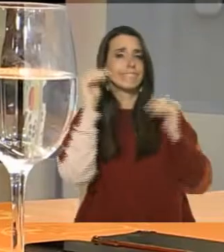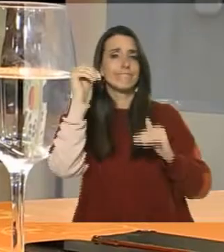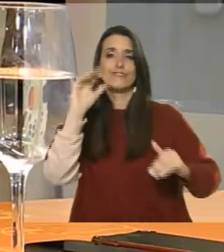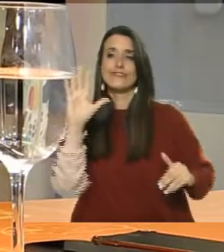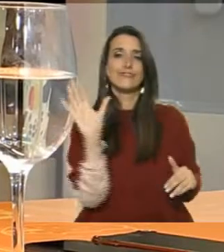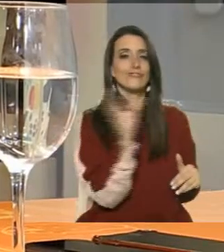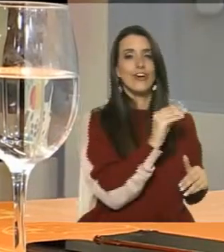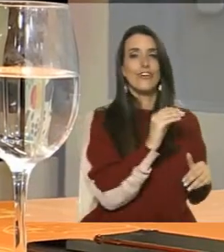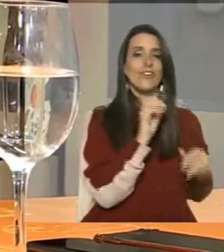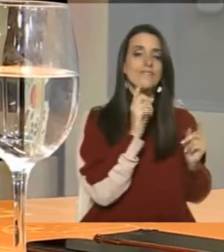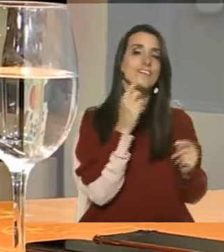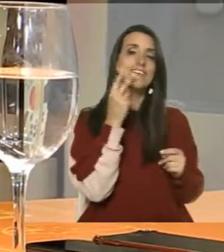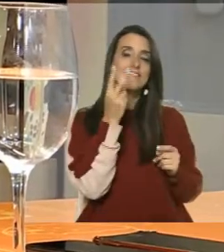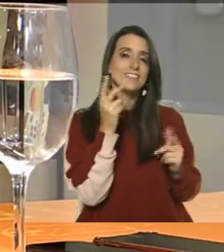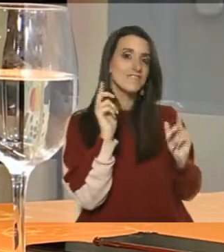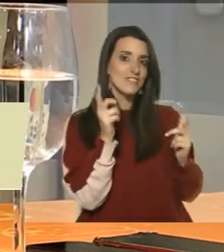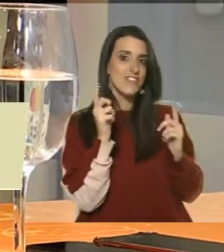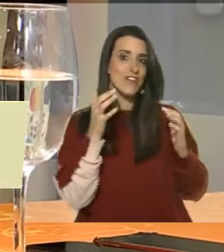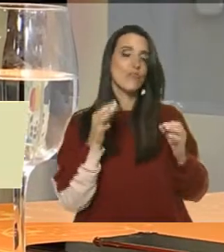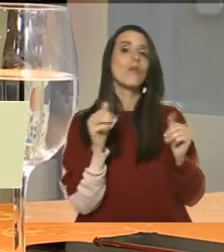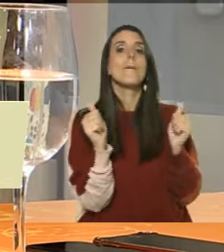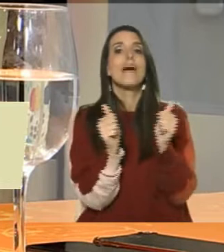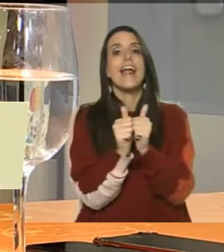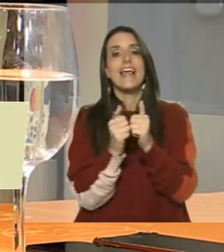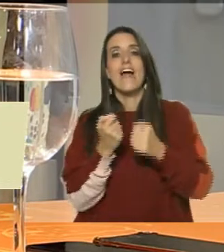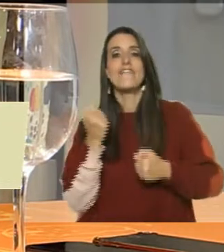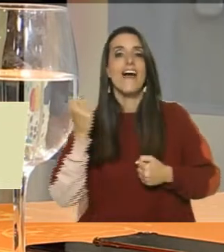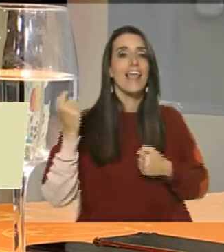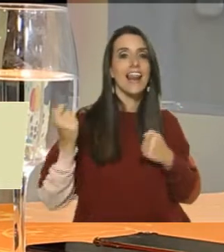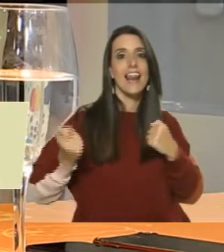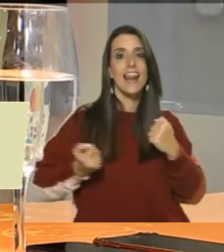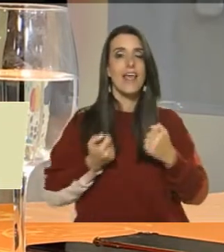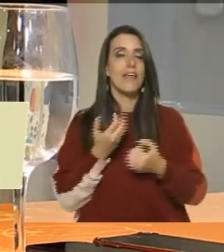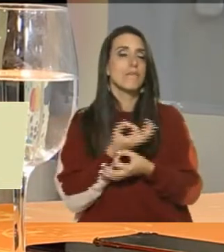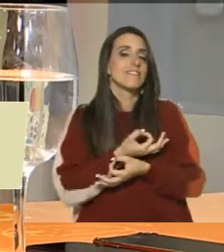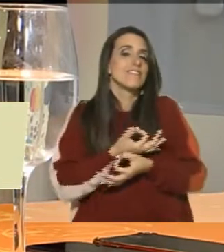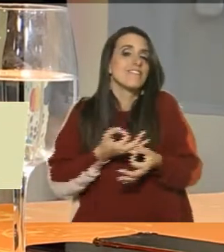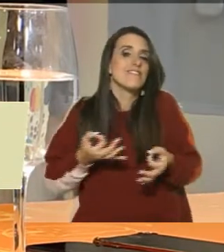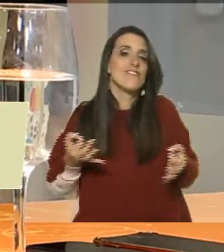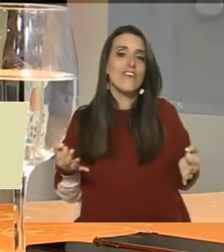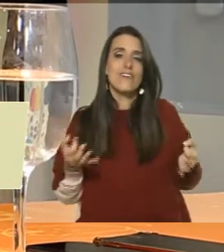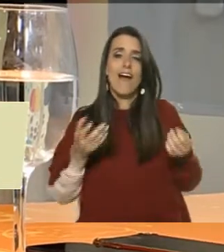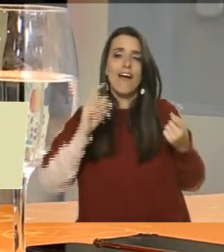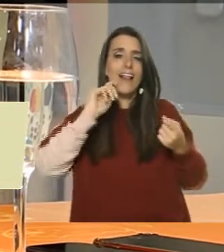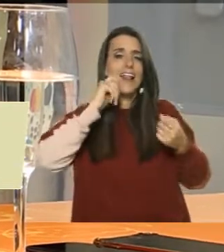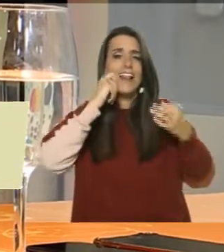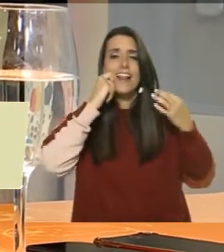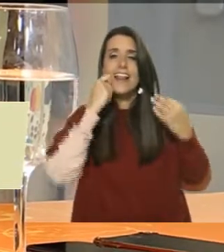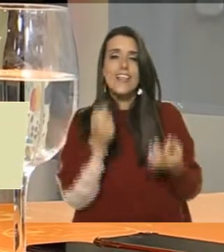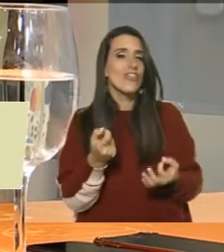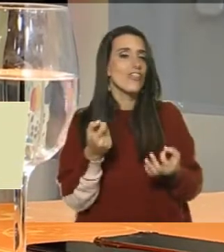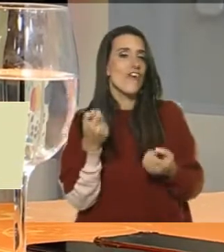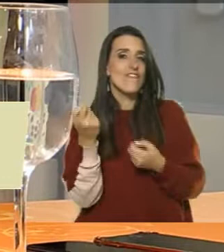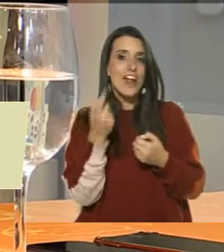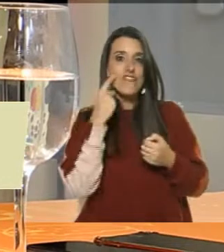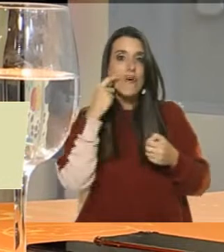veíamos disfrutar a esa pareja de bailes maravillosos que nos hacen decir qué bien que bailan. Uno le mira los